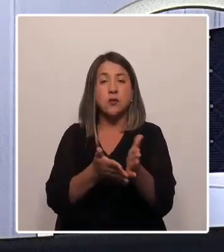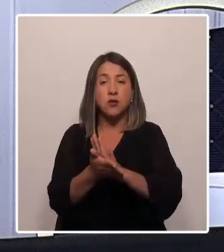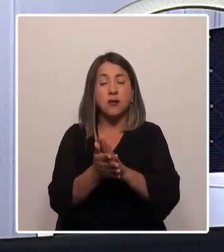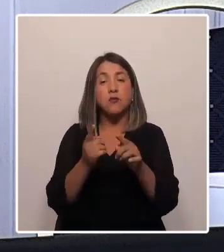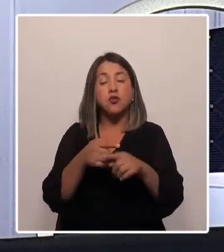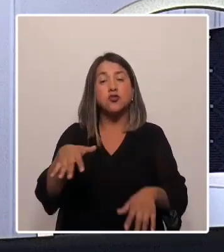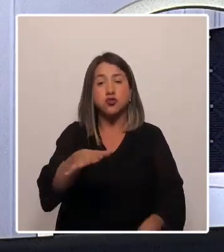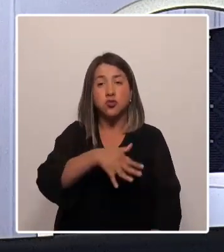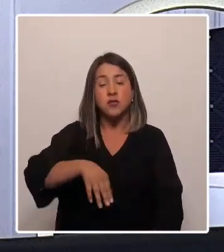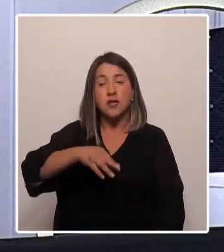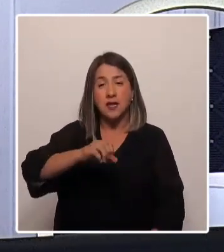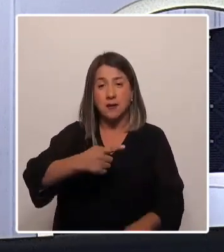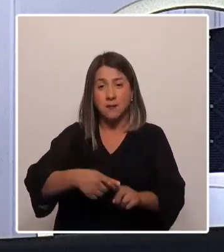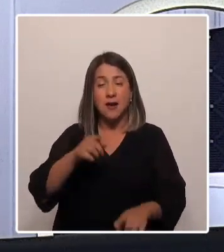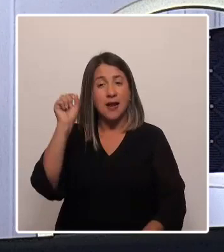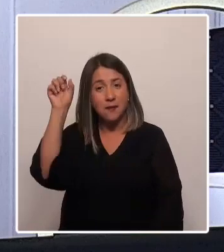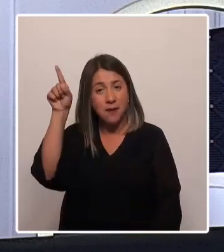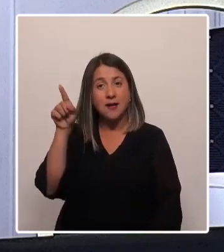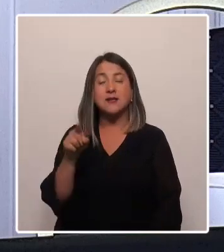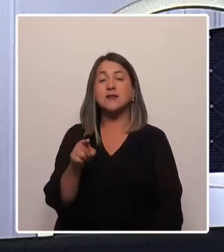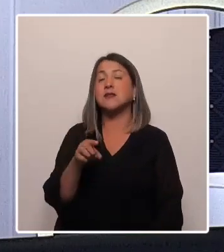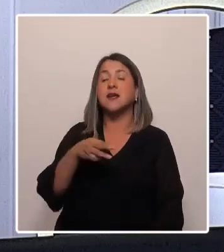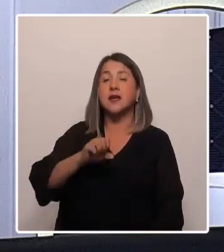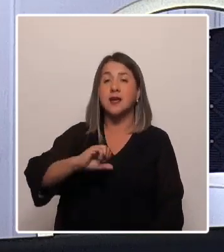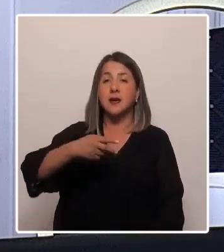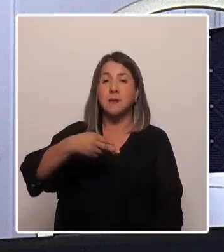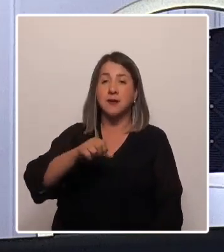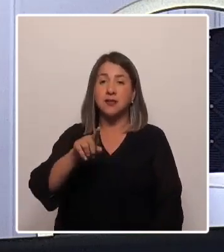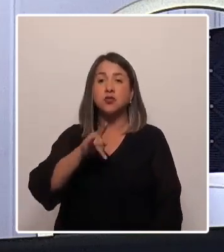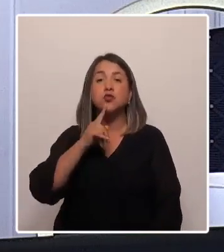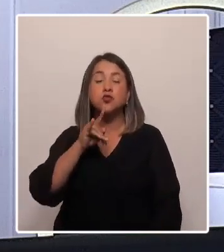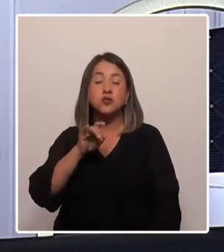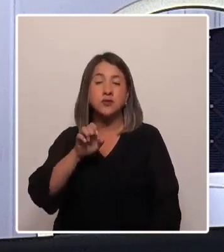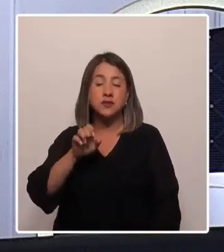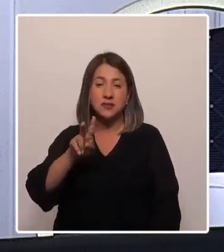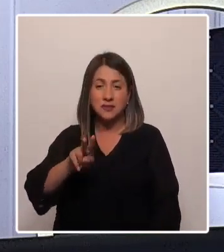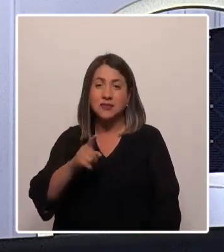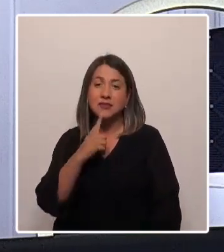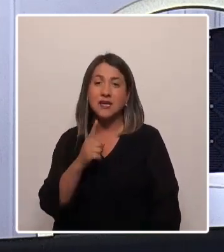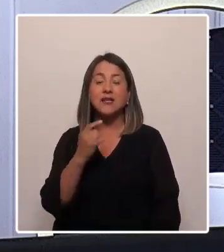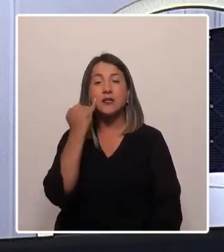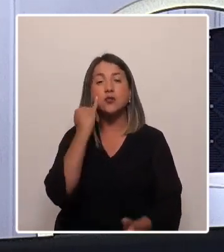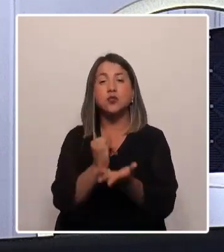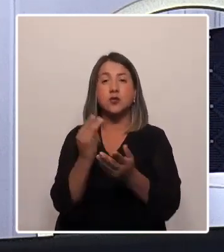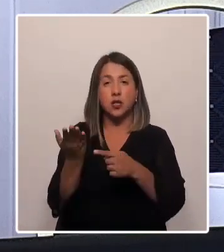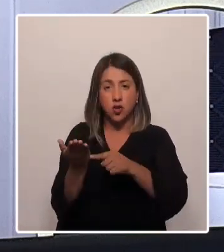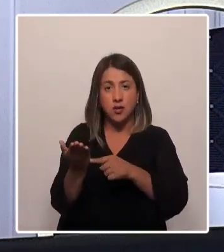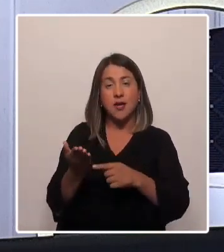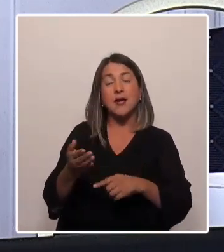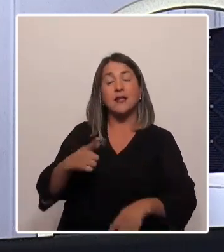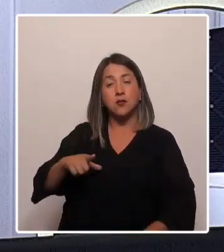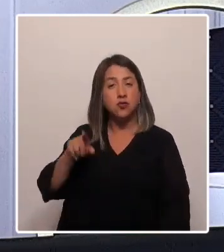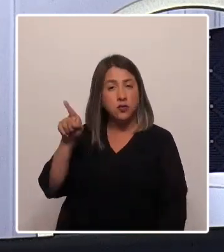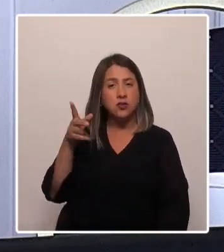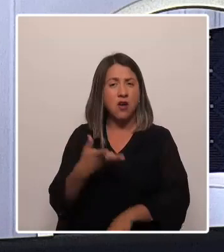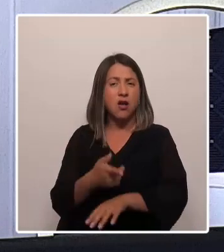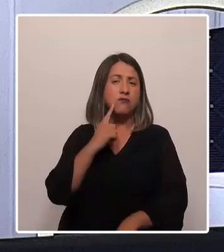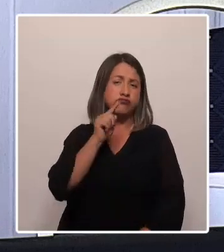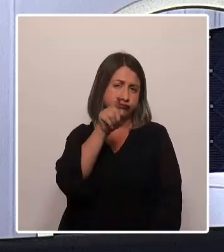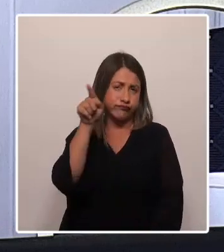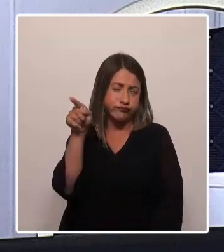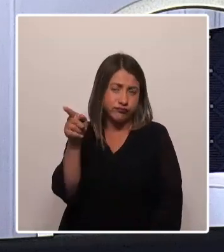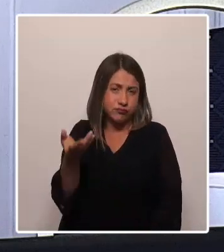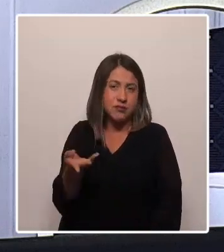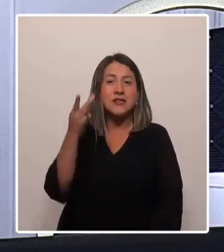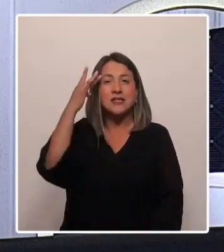en Alemania, en Massachusetts, el Instituto de Tecnología en Estados Unidos, etc. Sabemos que